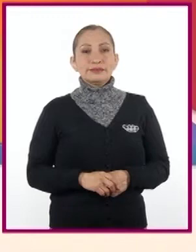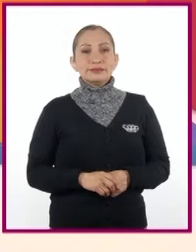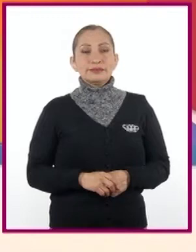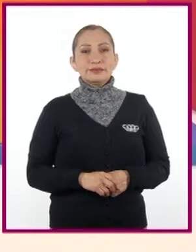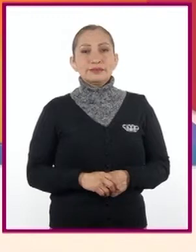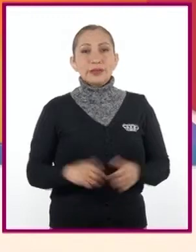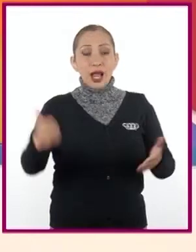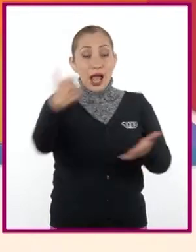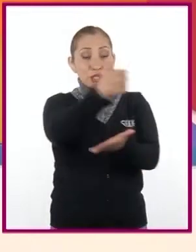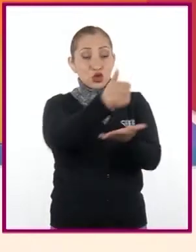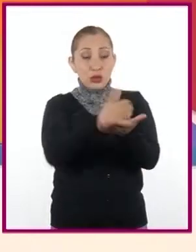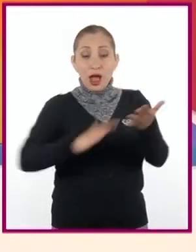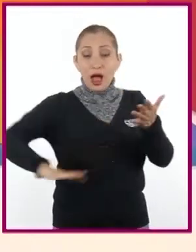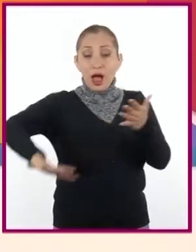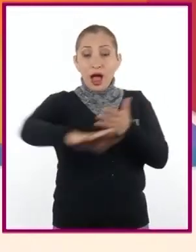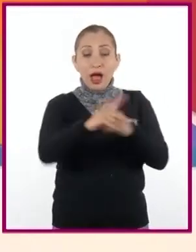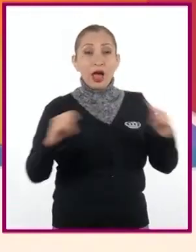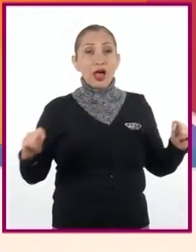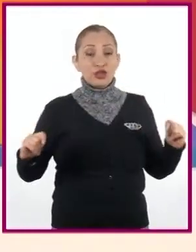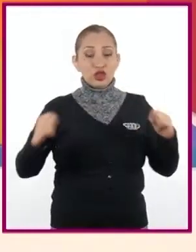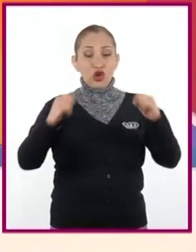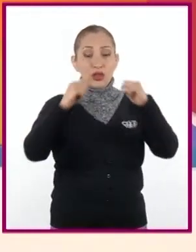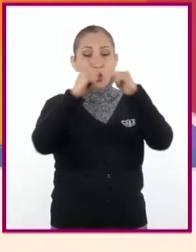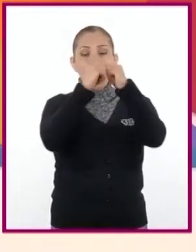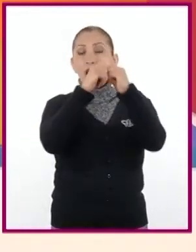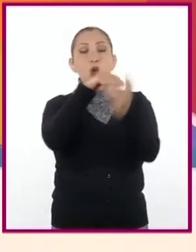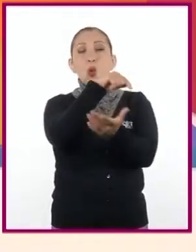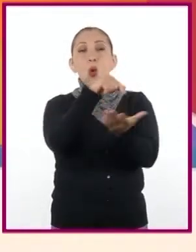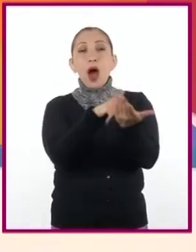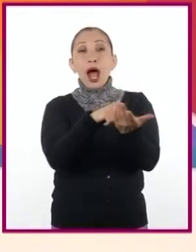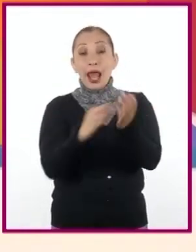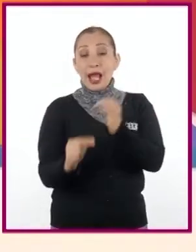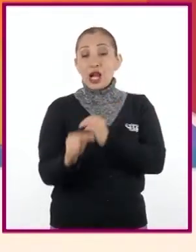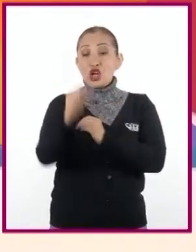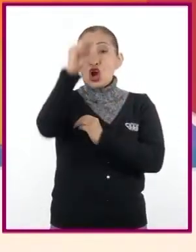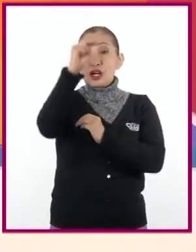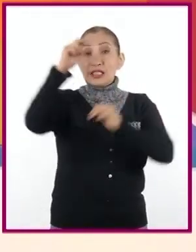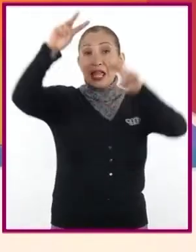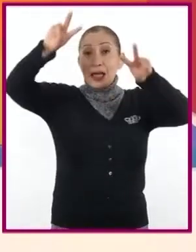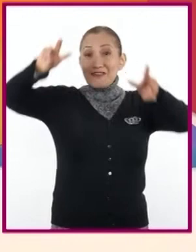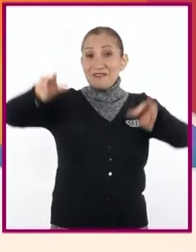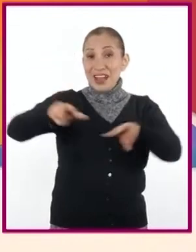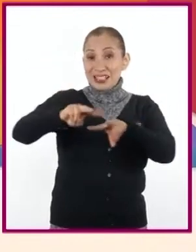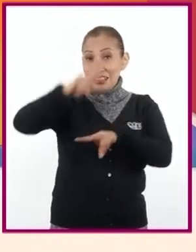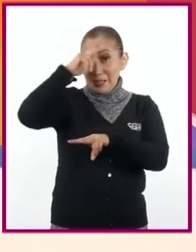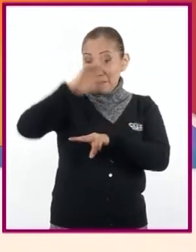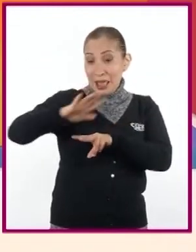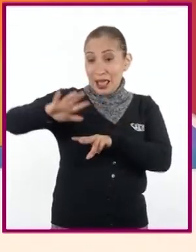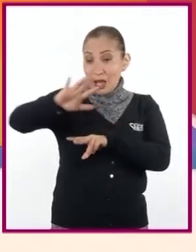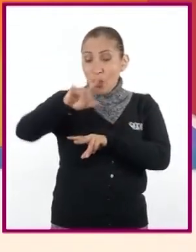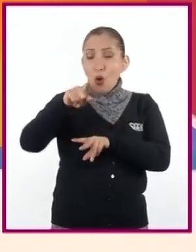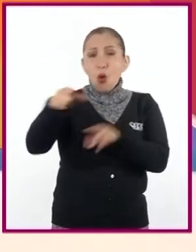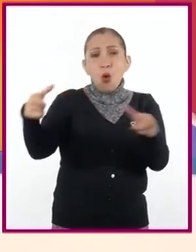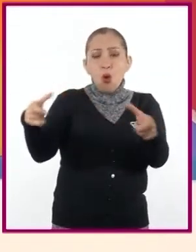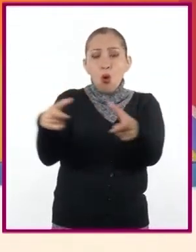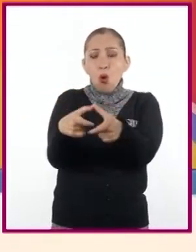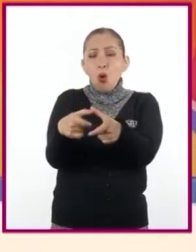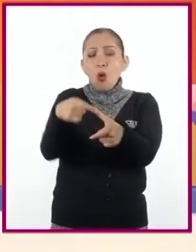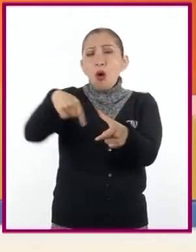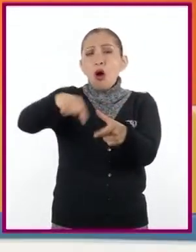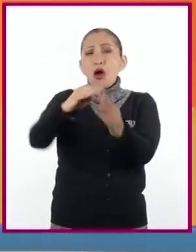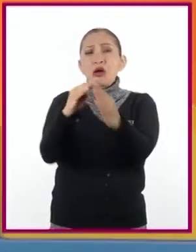La ciudad de Teotihuacán, ubicada en la parte norte del Valle de México, era solo una pequeña